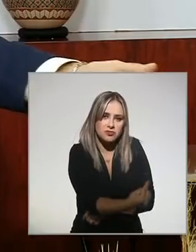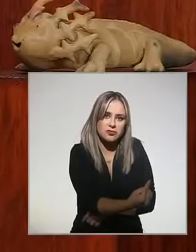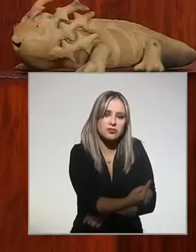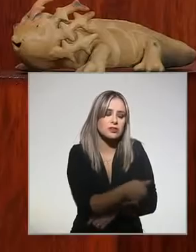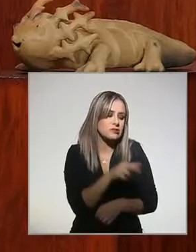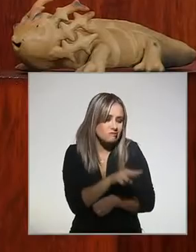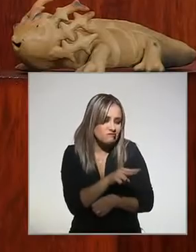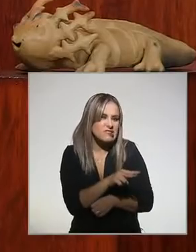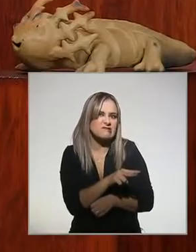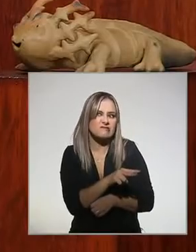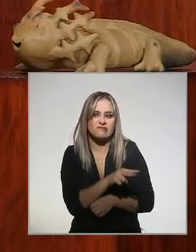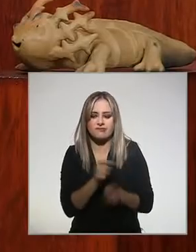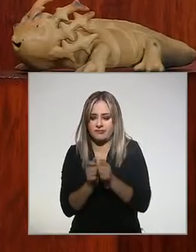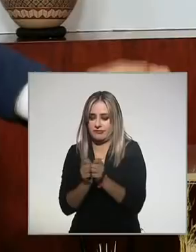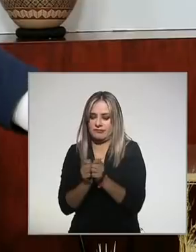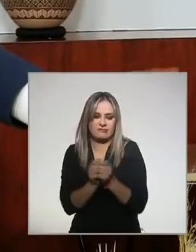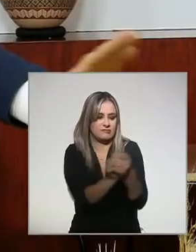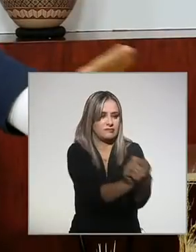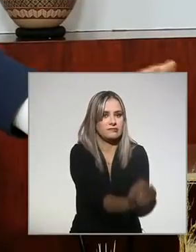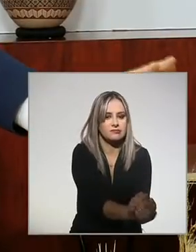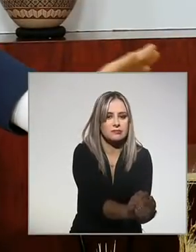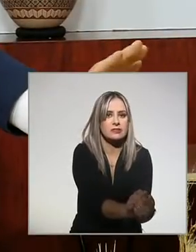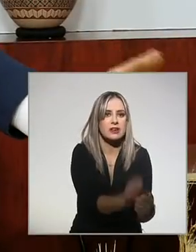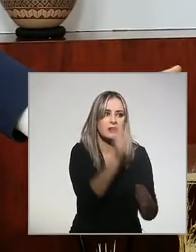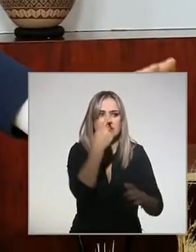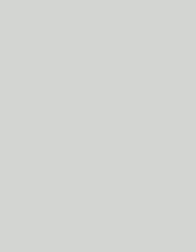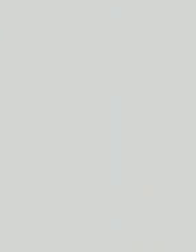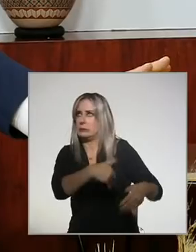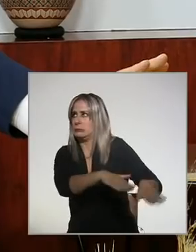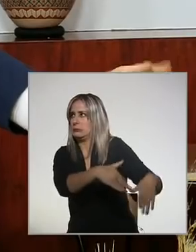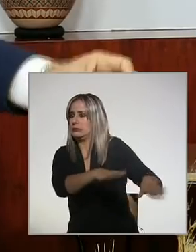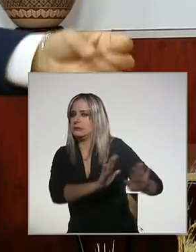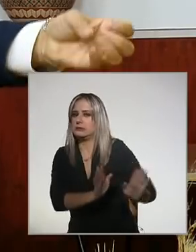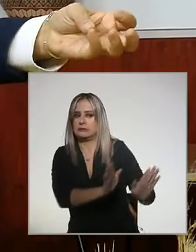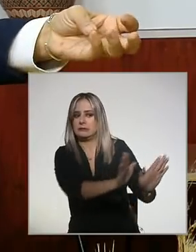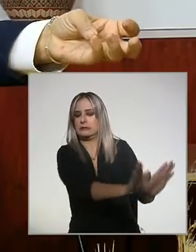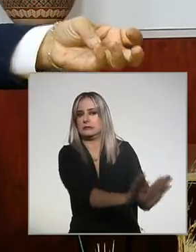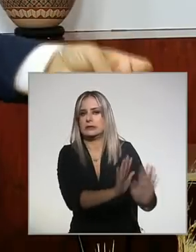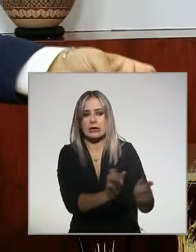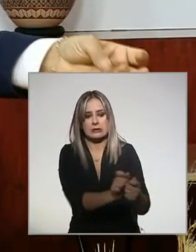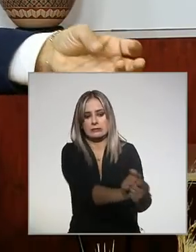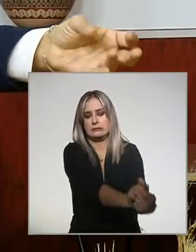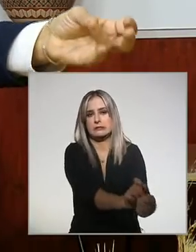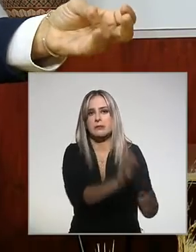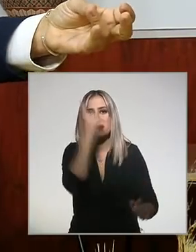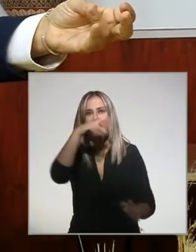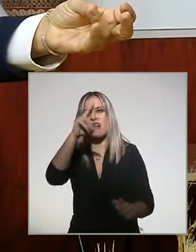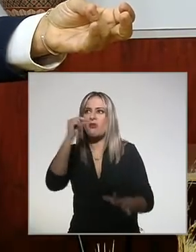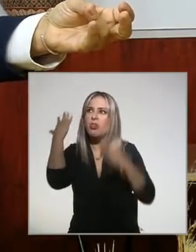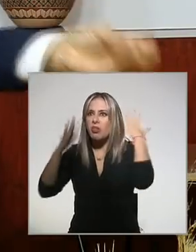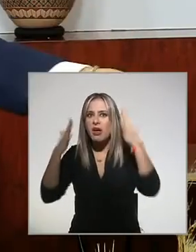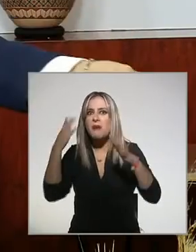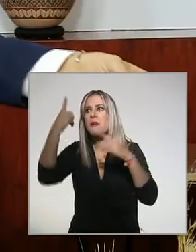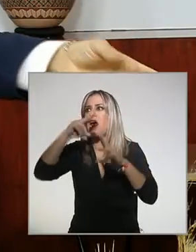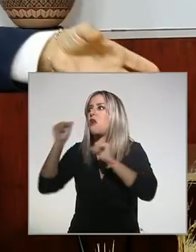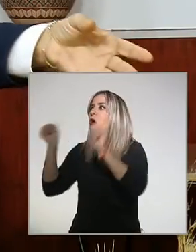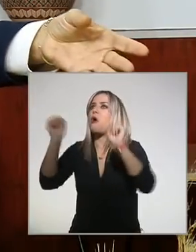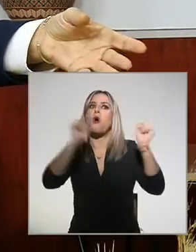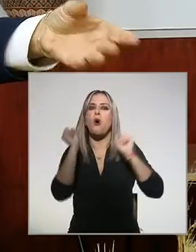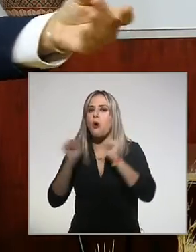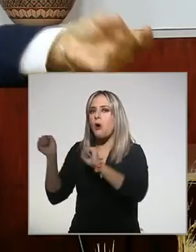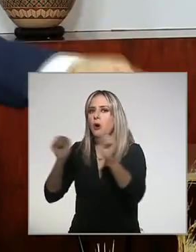el dispositivo en un afán de quitárselo de encima para que no delata, para que no esté corriendo,